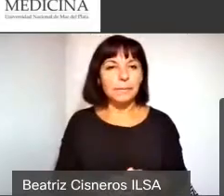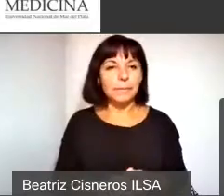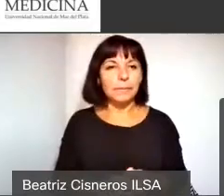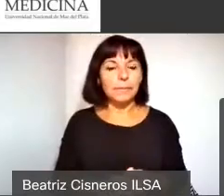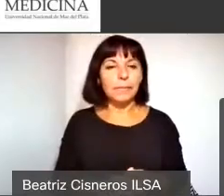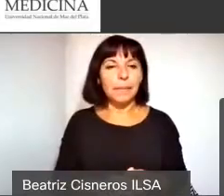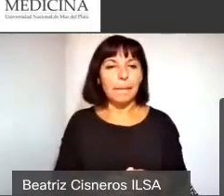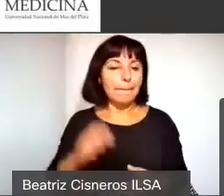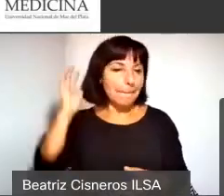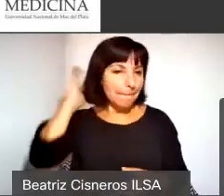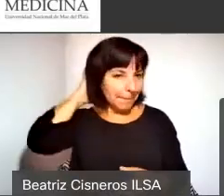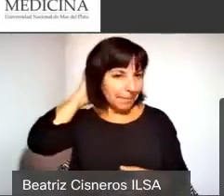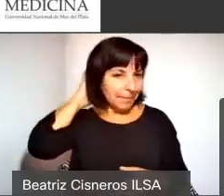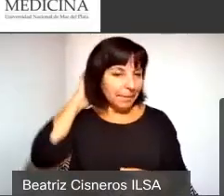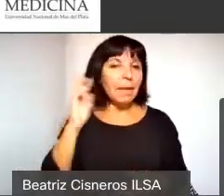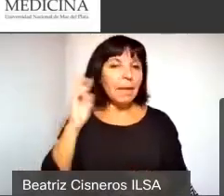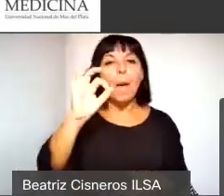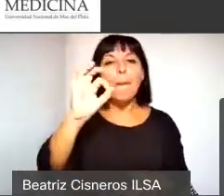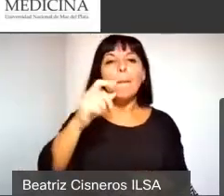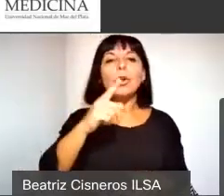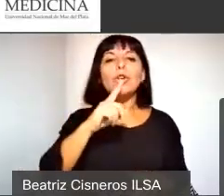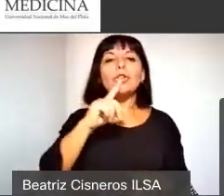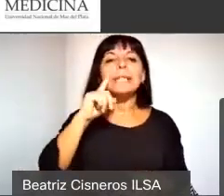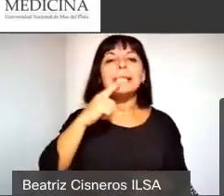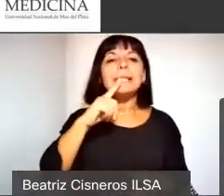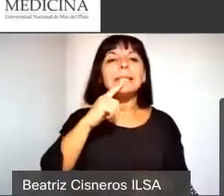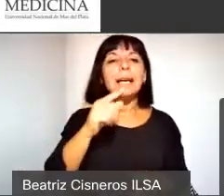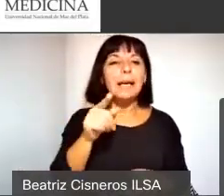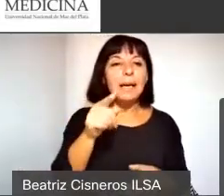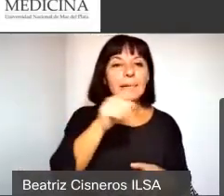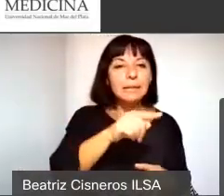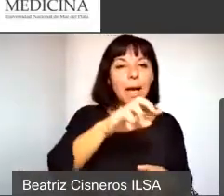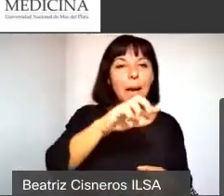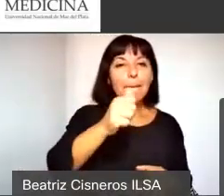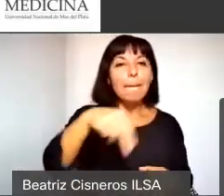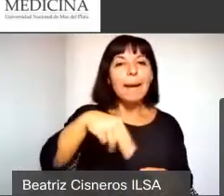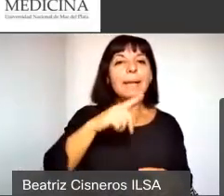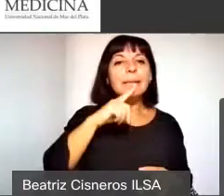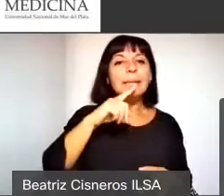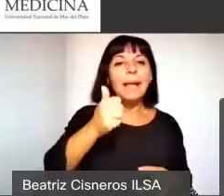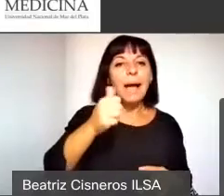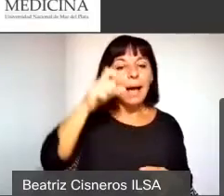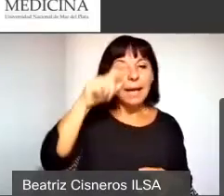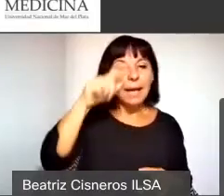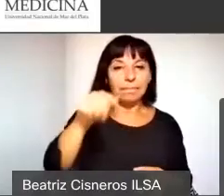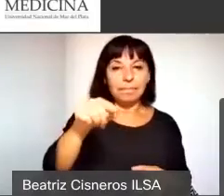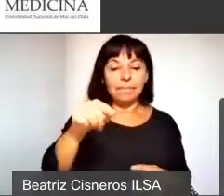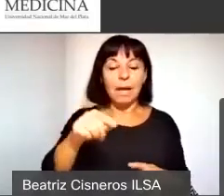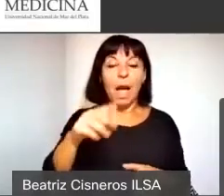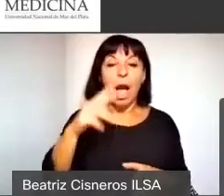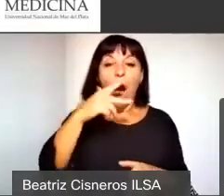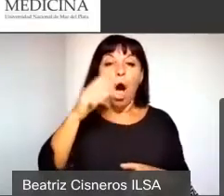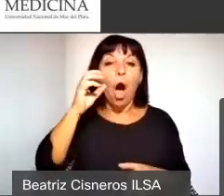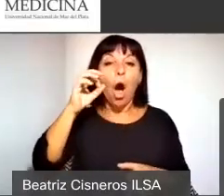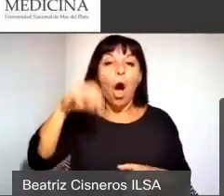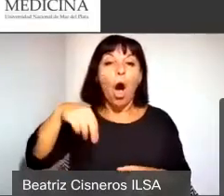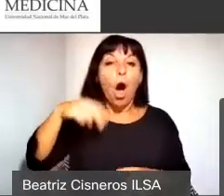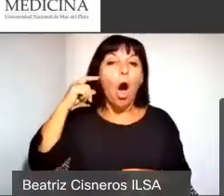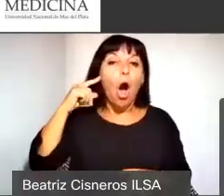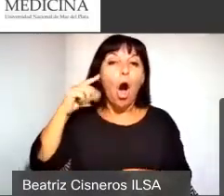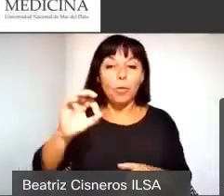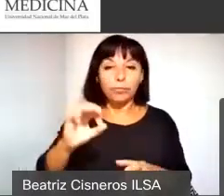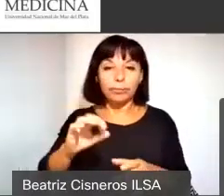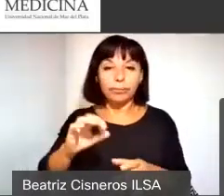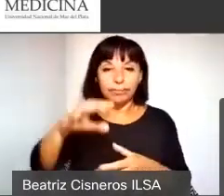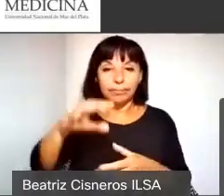protistas. Y acá tenemos el reino Plantae y aquí el reino Fungi con un hongo en forma de sombrero.